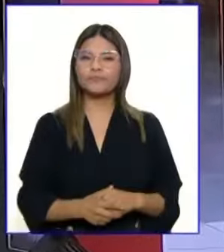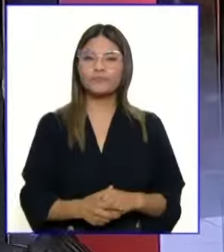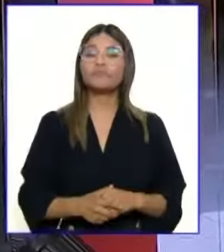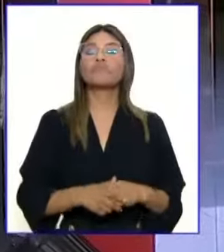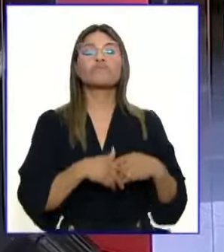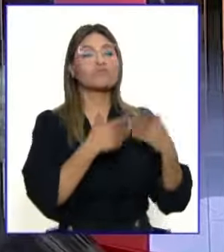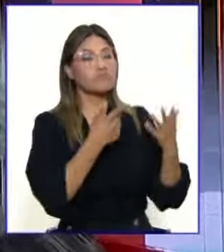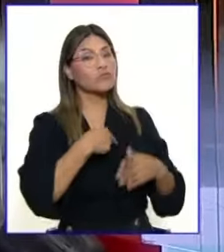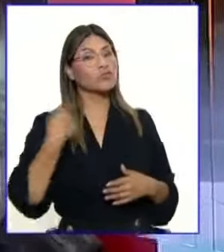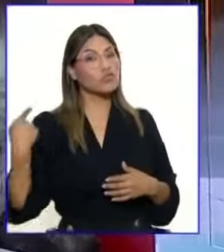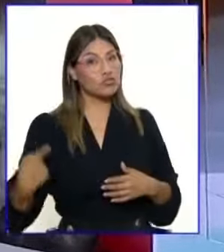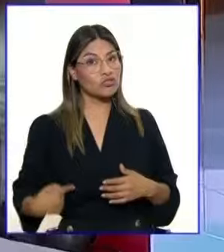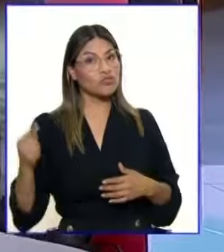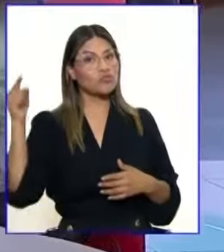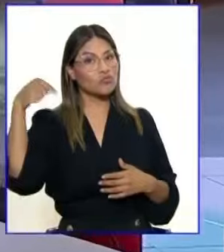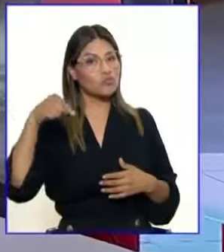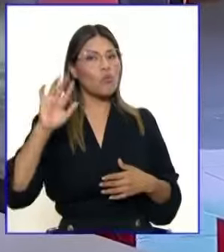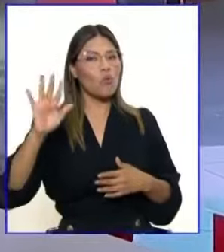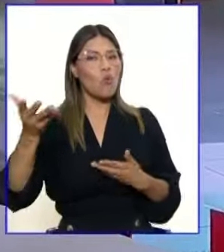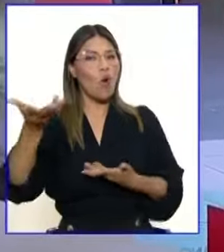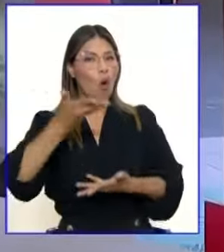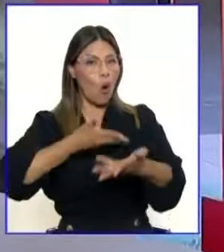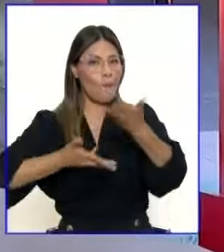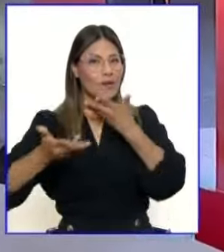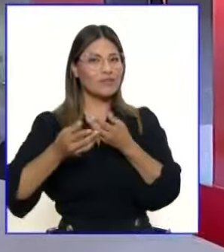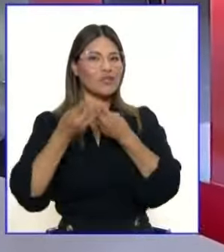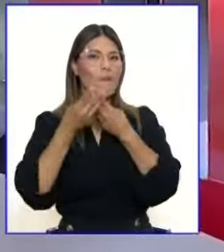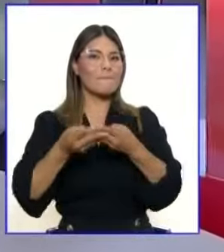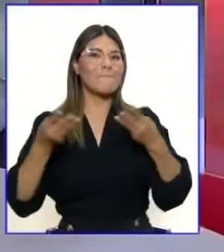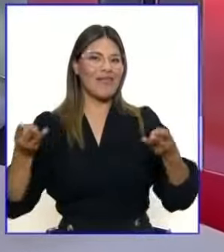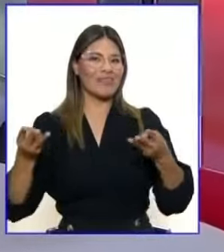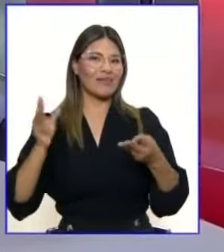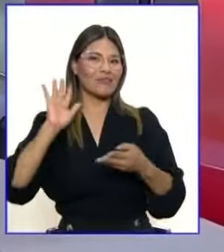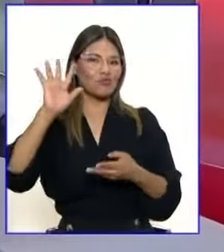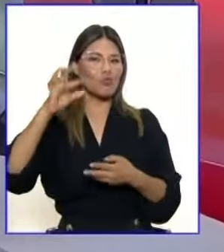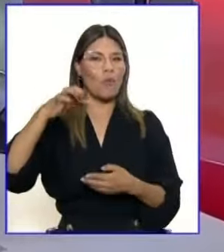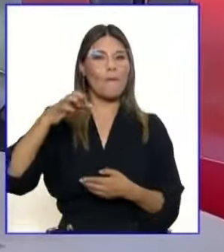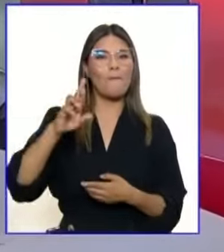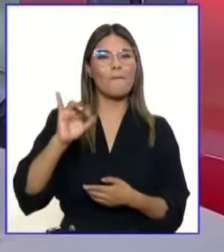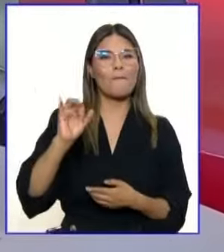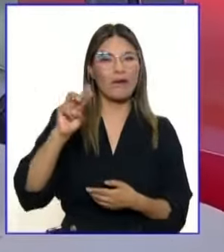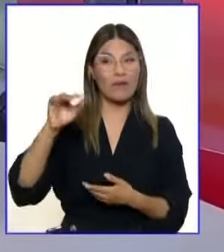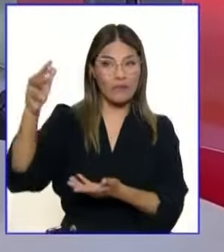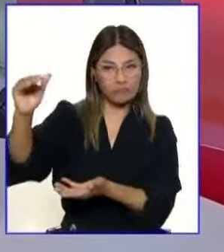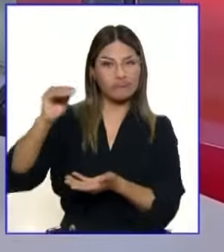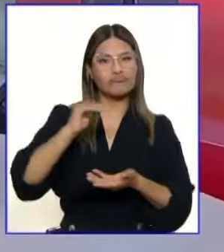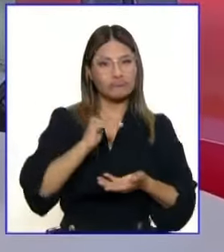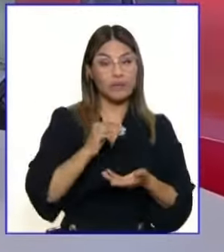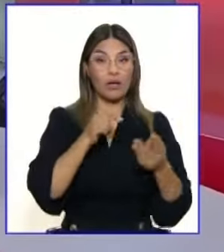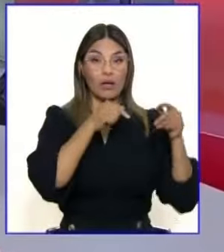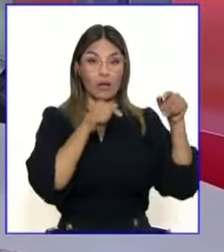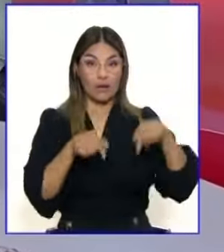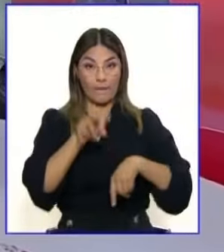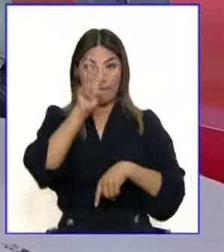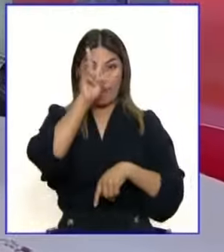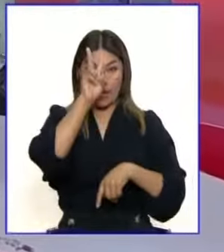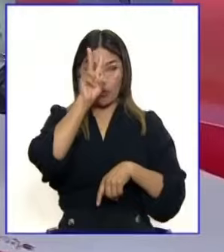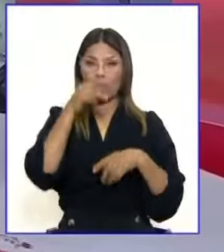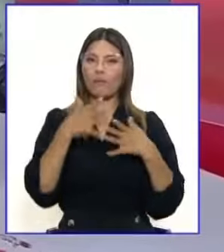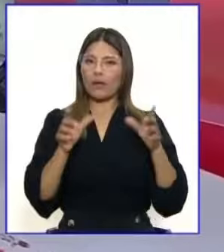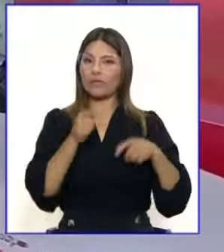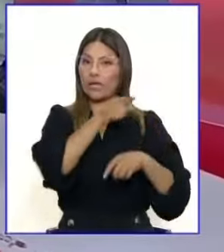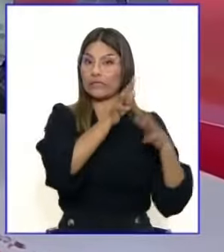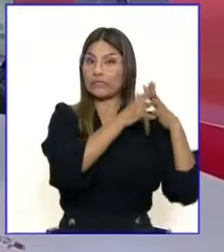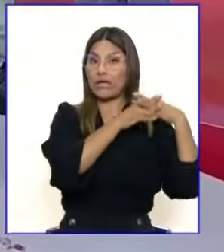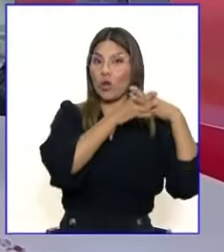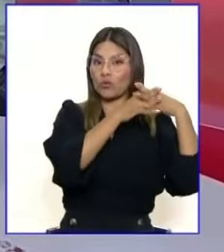región, pero lo hacen con un comercio de materia prima, por ejemplo. Aquí en Perú, sin ir muy lejos, Estados Unidos es el socio